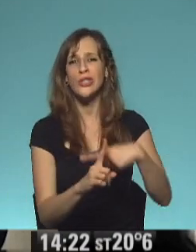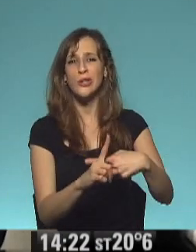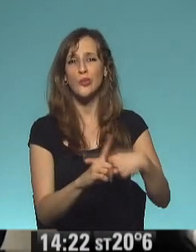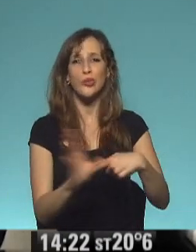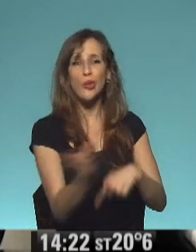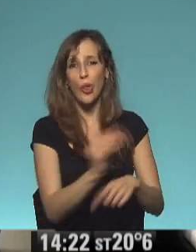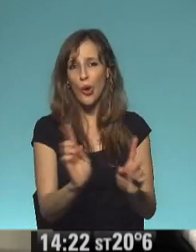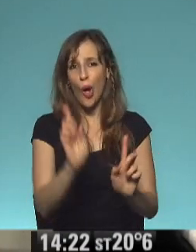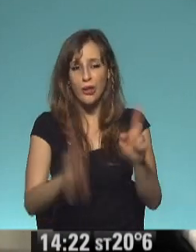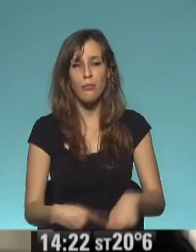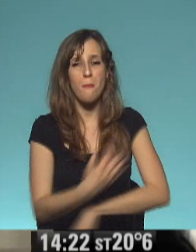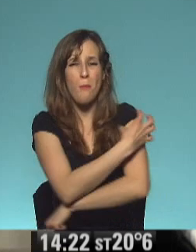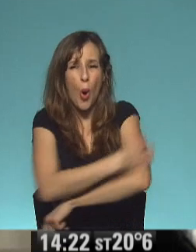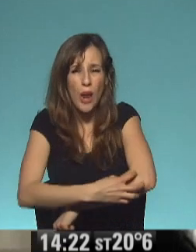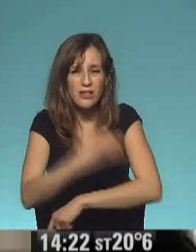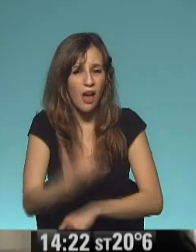pobreza. Entonces,